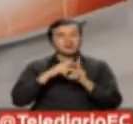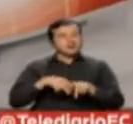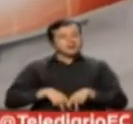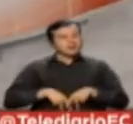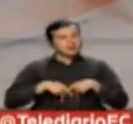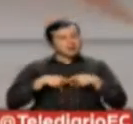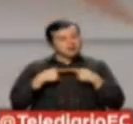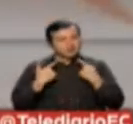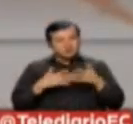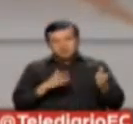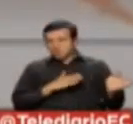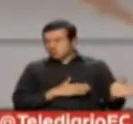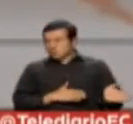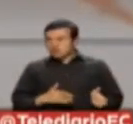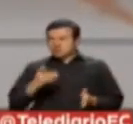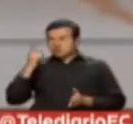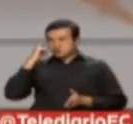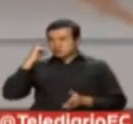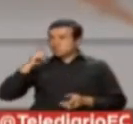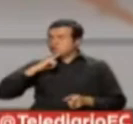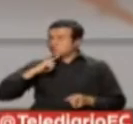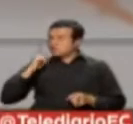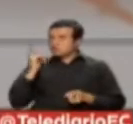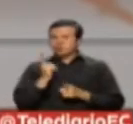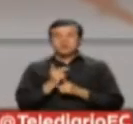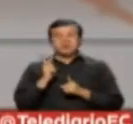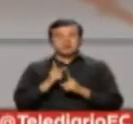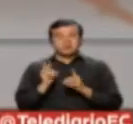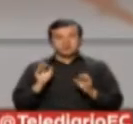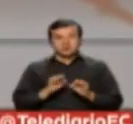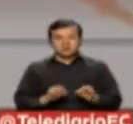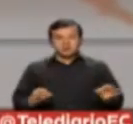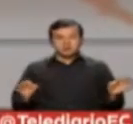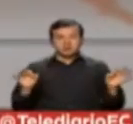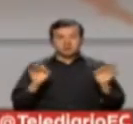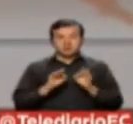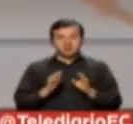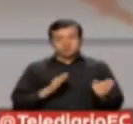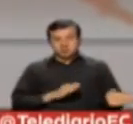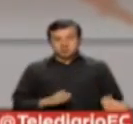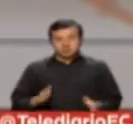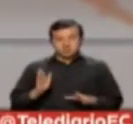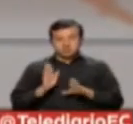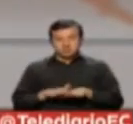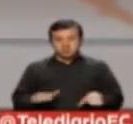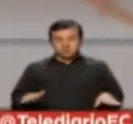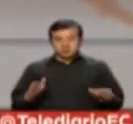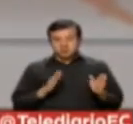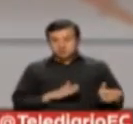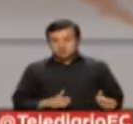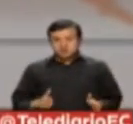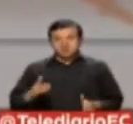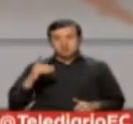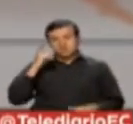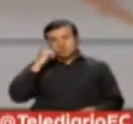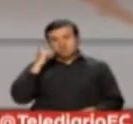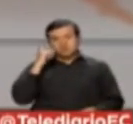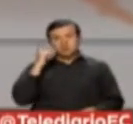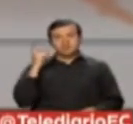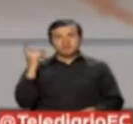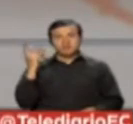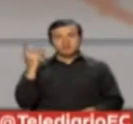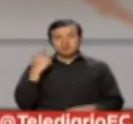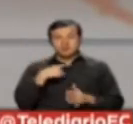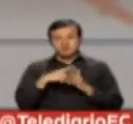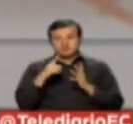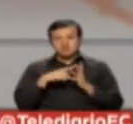es como lo hemos estado trabajando y lo consideramos por ejemplo en elemento fundamental de respeto en la organización estudiantil la participación de los estudiantes en